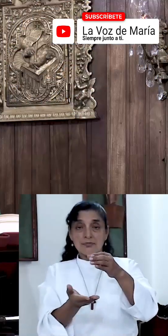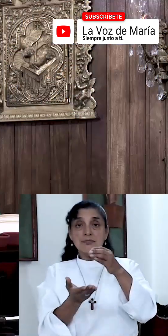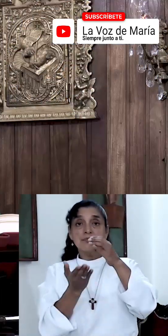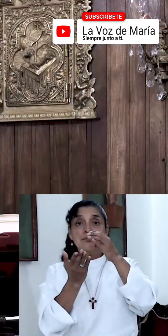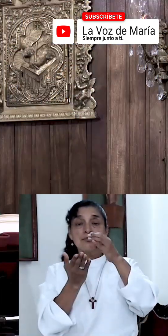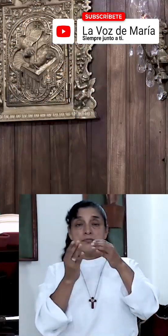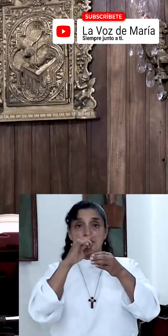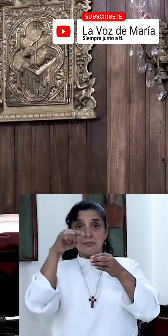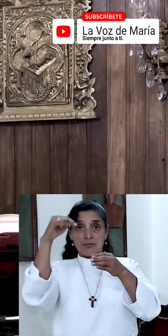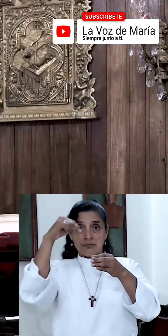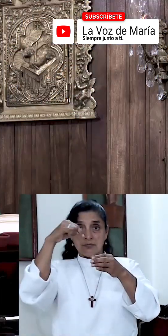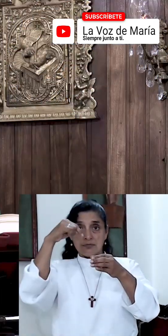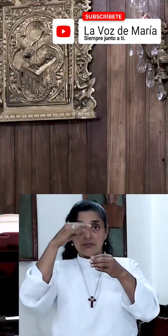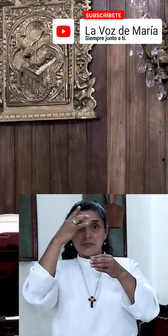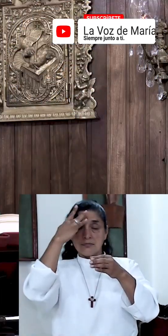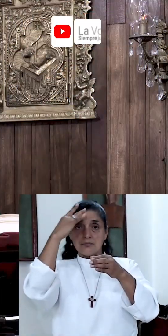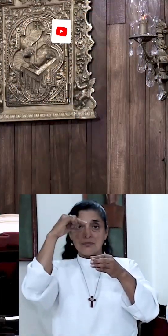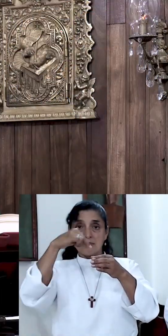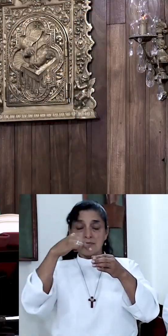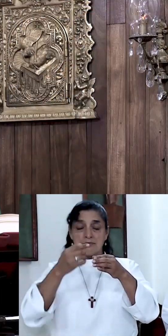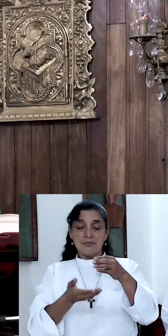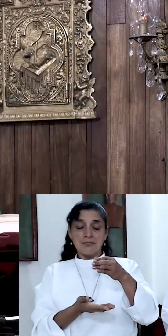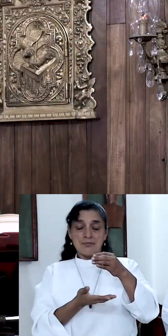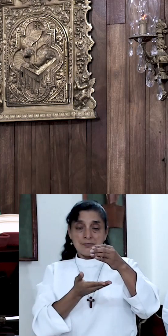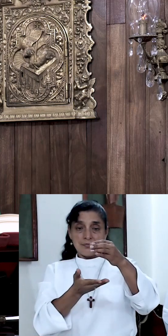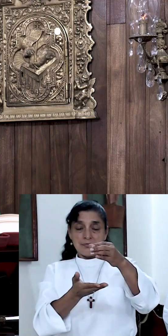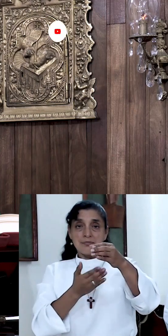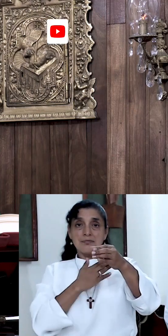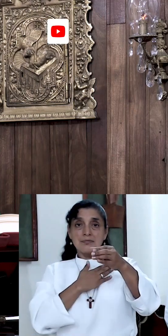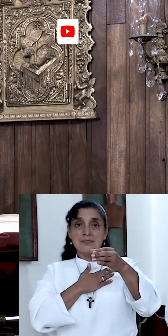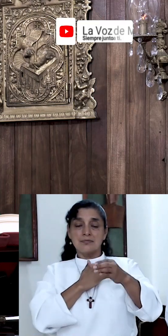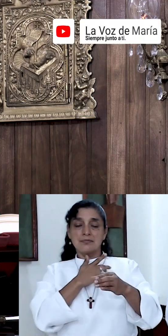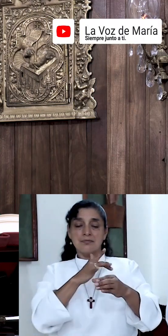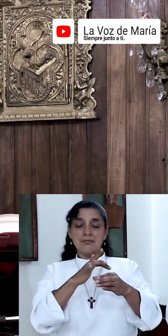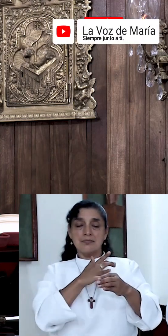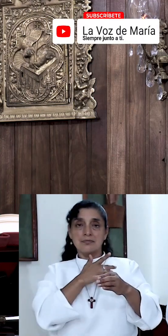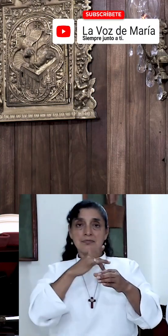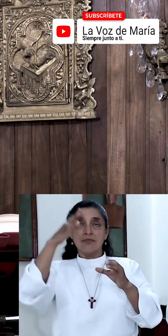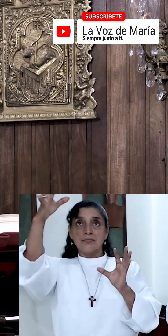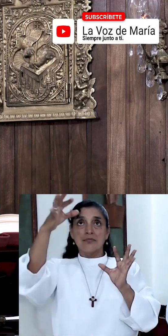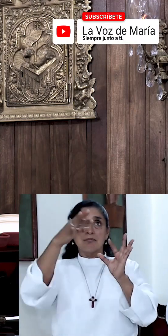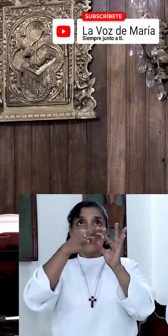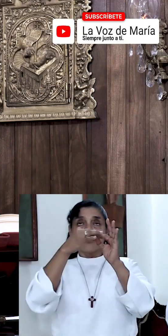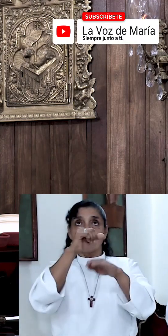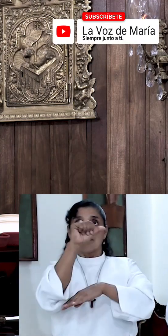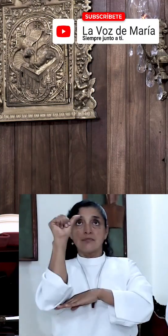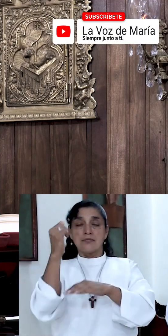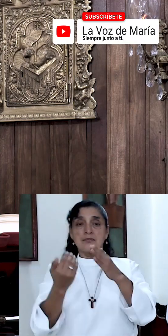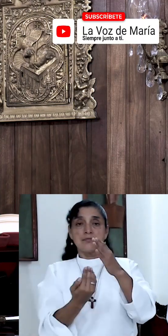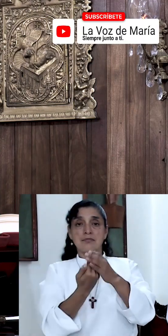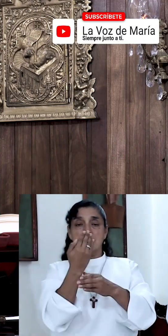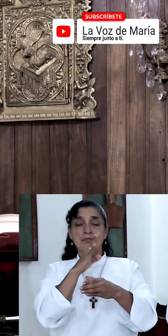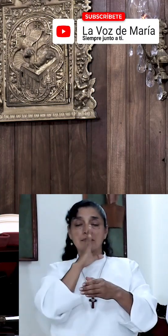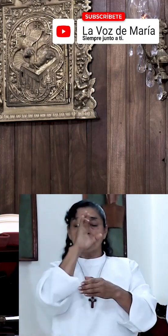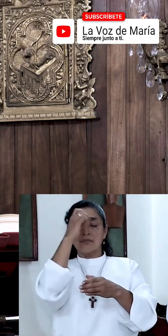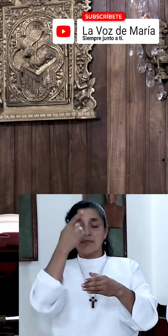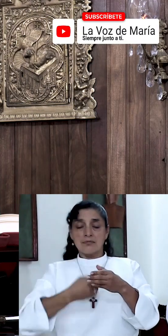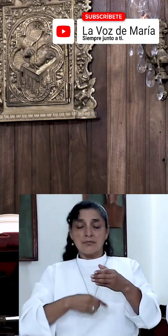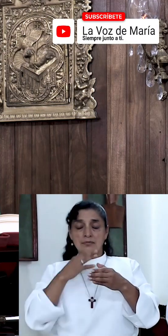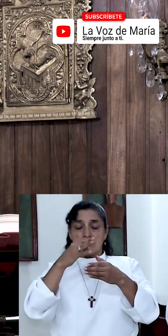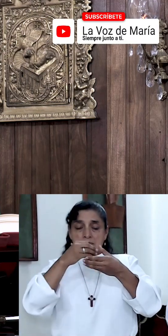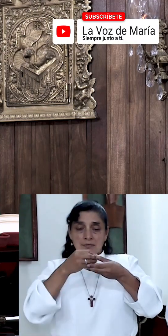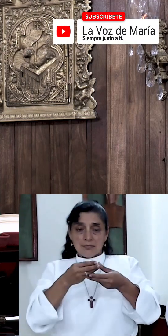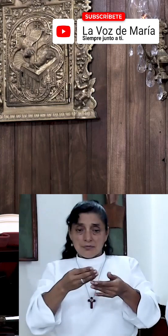«Tomen y beban todos de él, porque este es el cáliz de mi sangre, sangre de la alianza nueva y